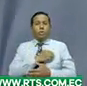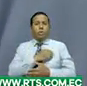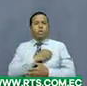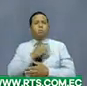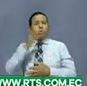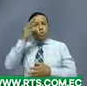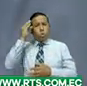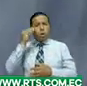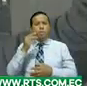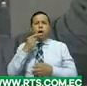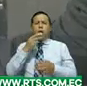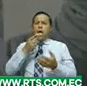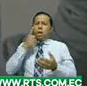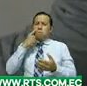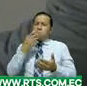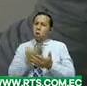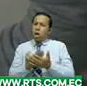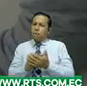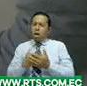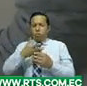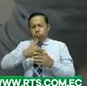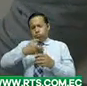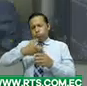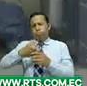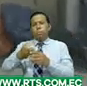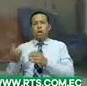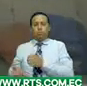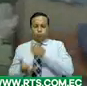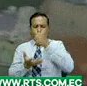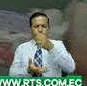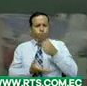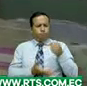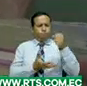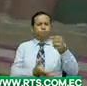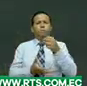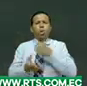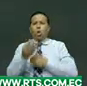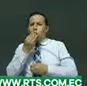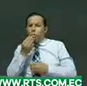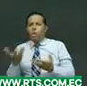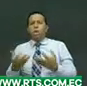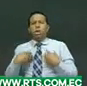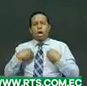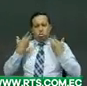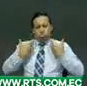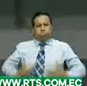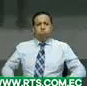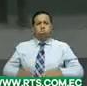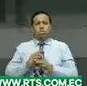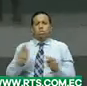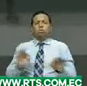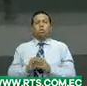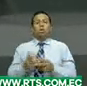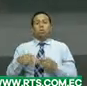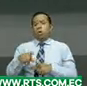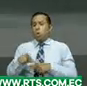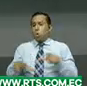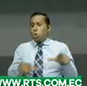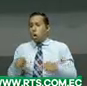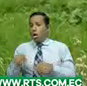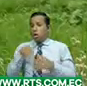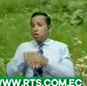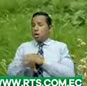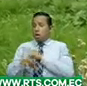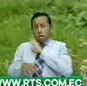para COVID, entregó kits de aseo, alimentos, menajes, desinfección de los albergues y centros de acopio y